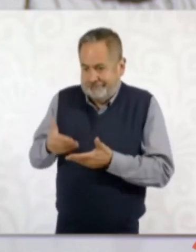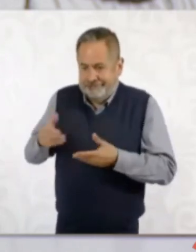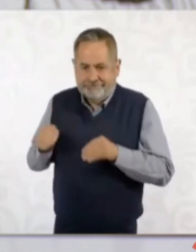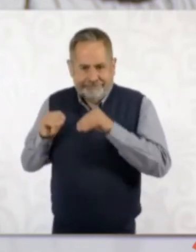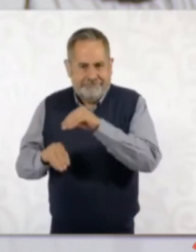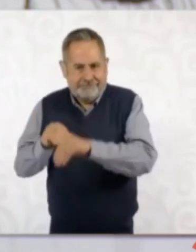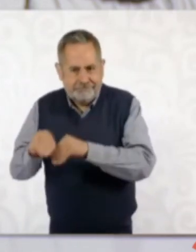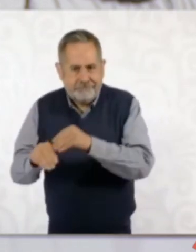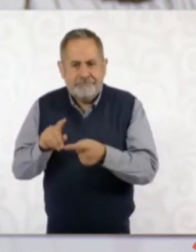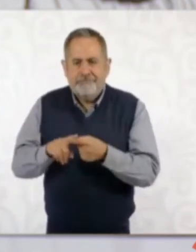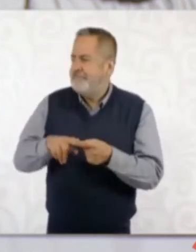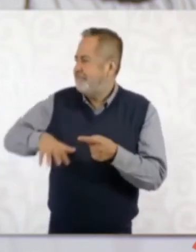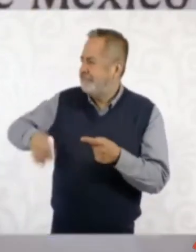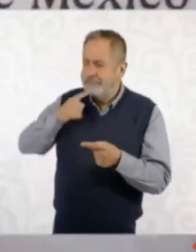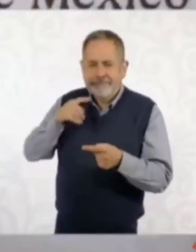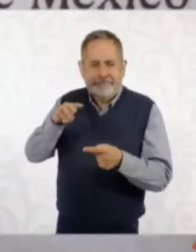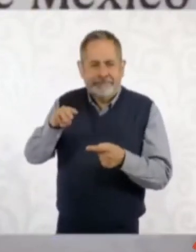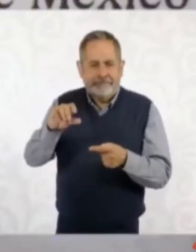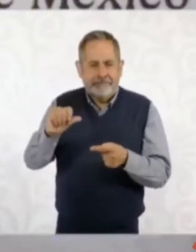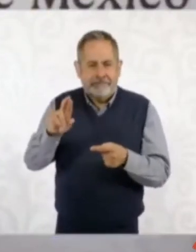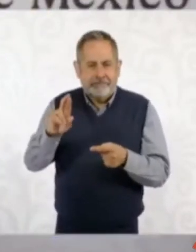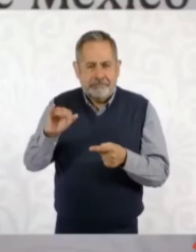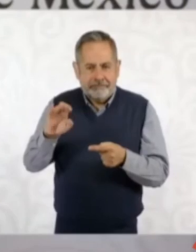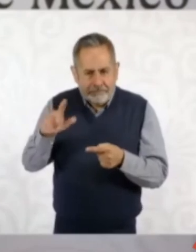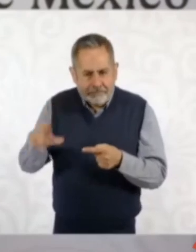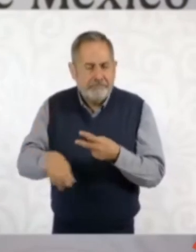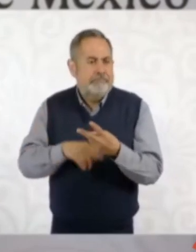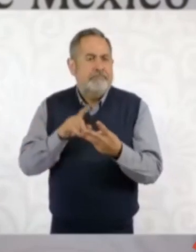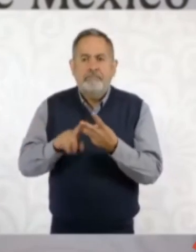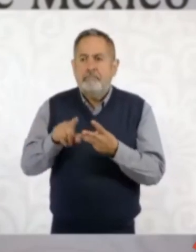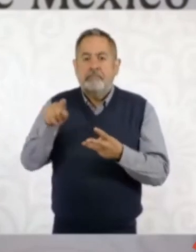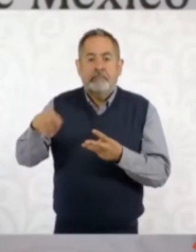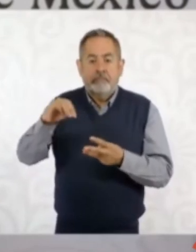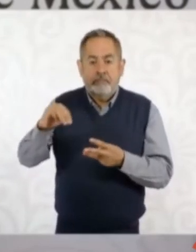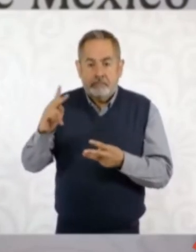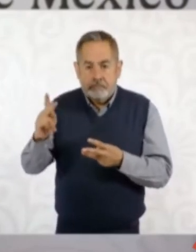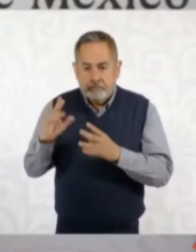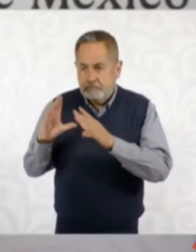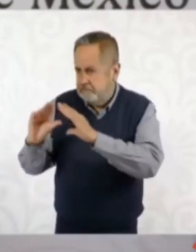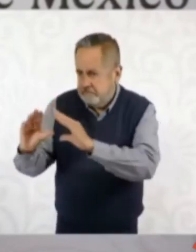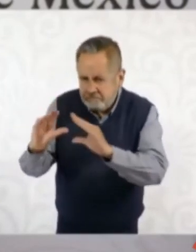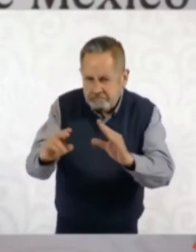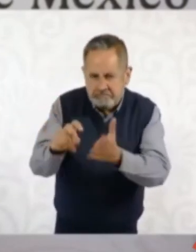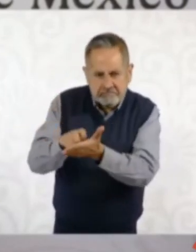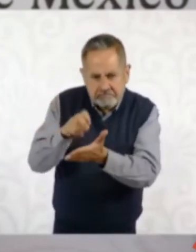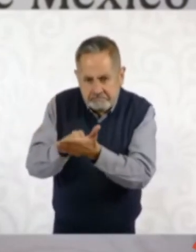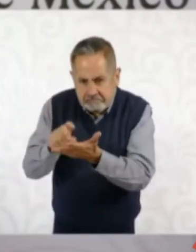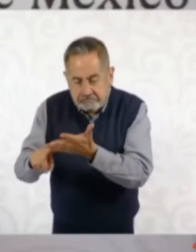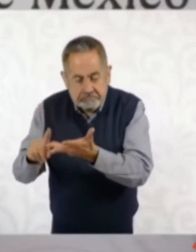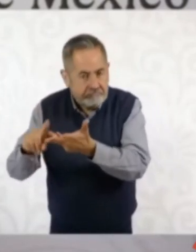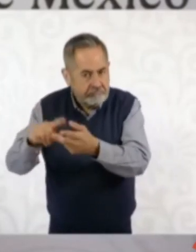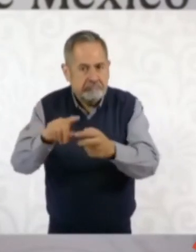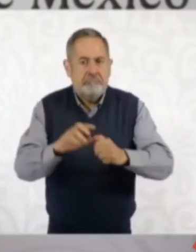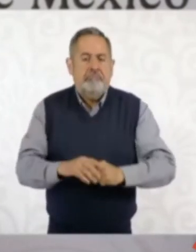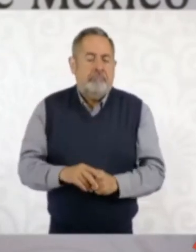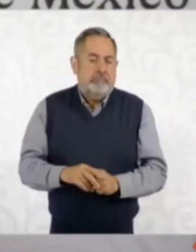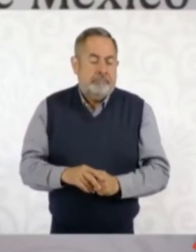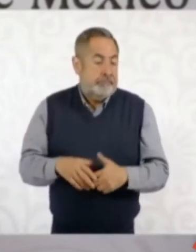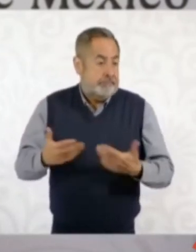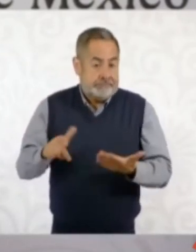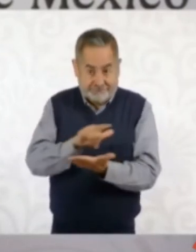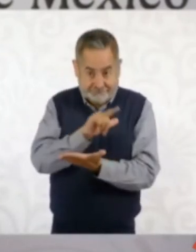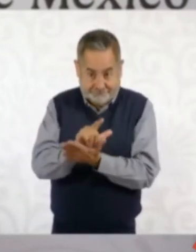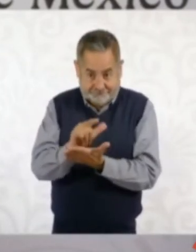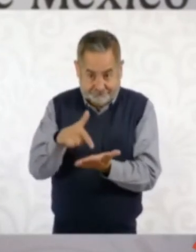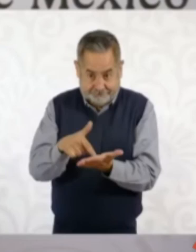habla Maribel y con la capacitación y formación de todos los ministerios públicos. Entonces, es una ley muy importante y tiene